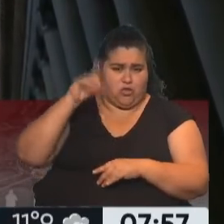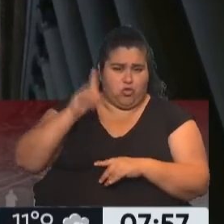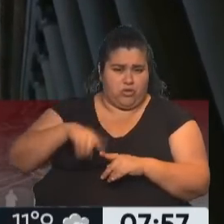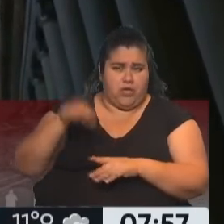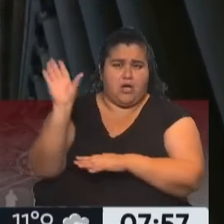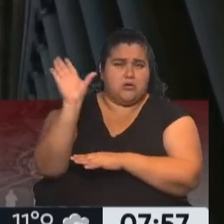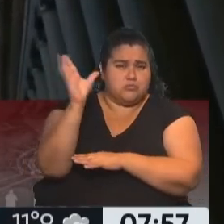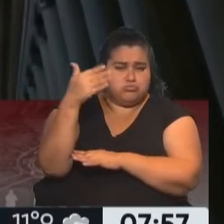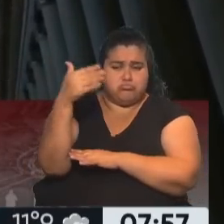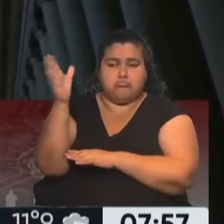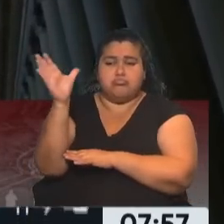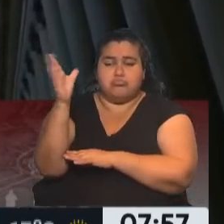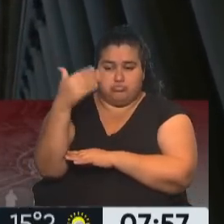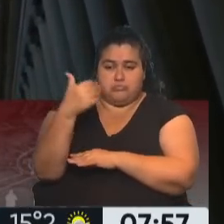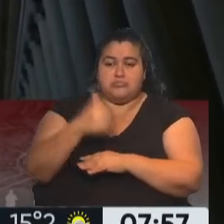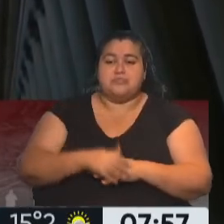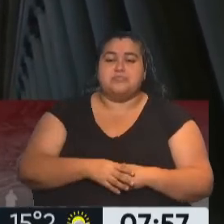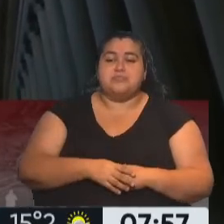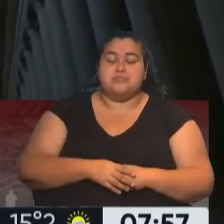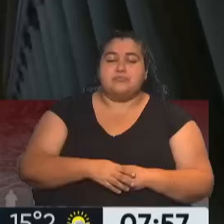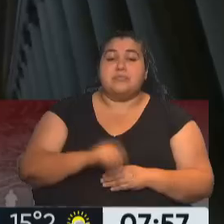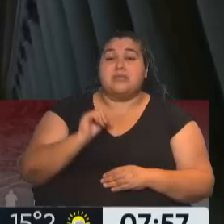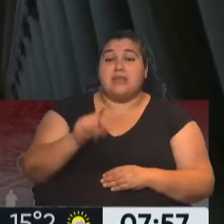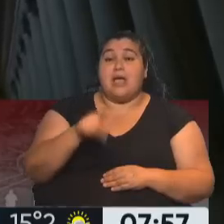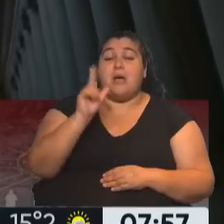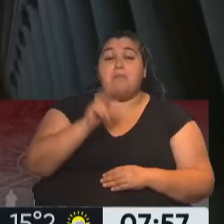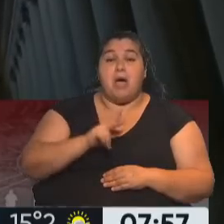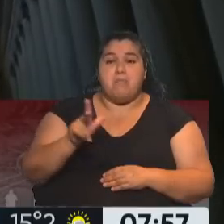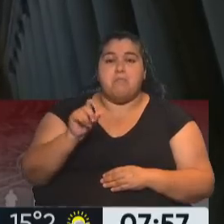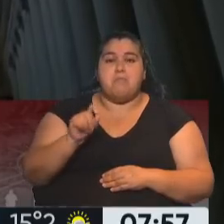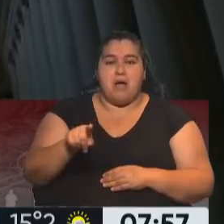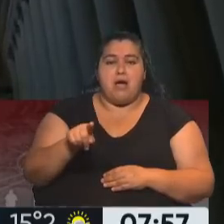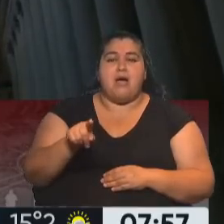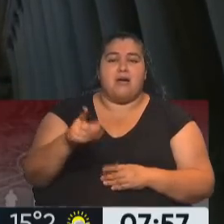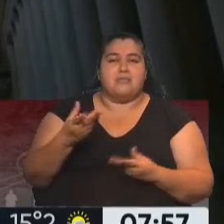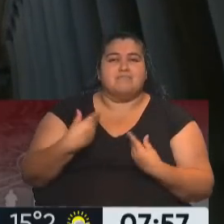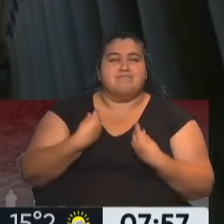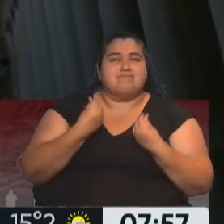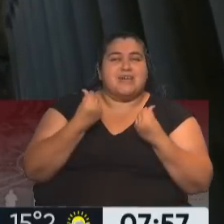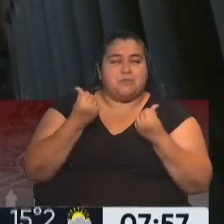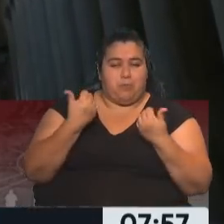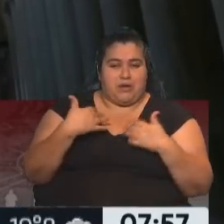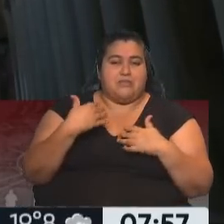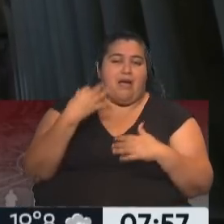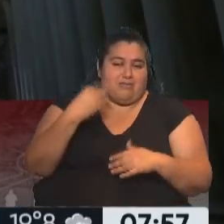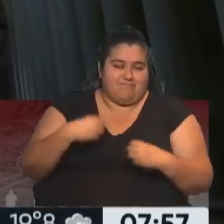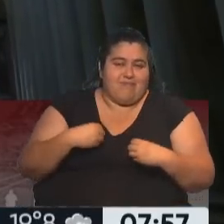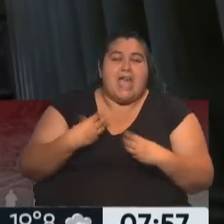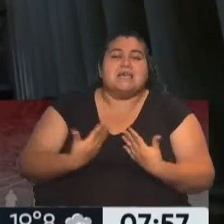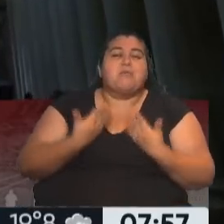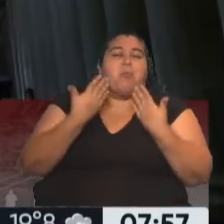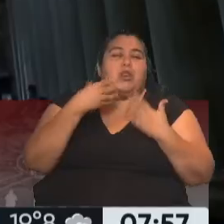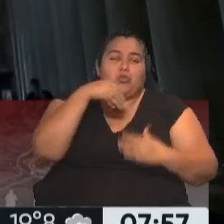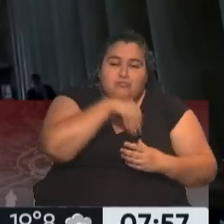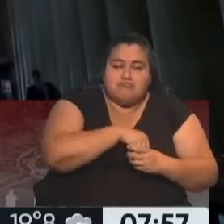él. Exactamente. O sea, Bueno, que el Papa A ver. espiritualmente está en Buenos Aires. totalmente. Sí, claro.